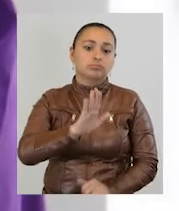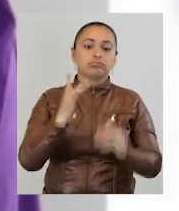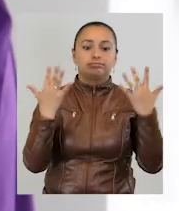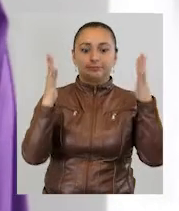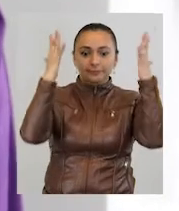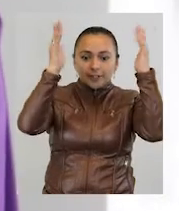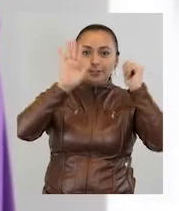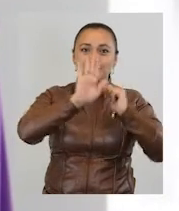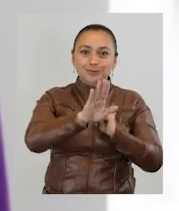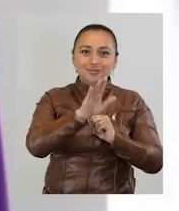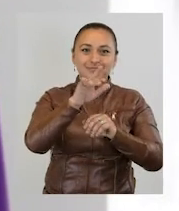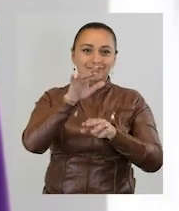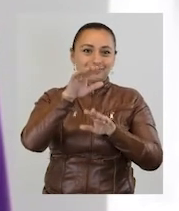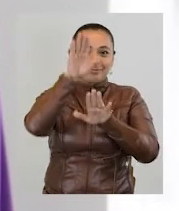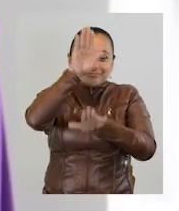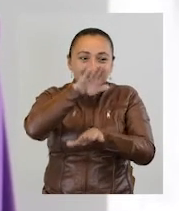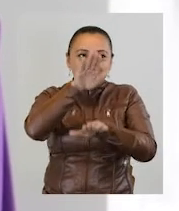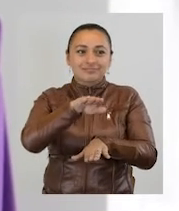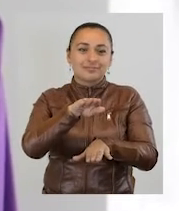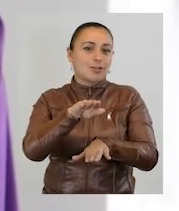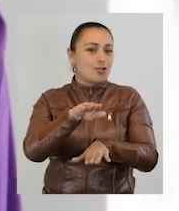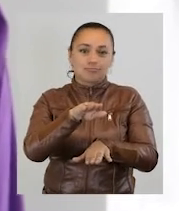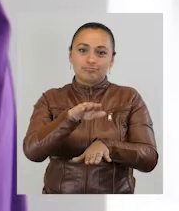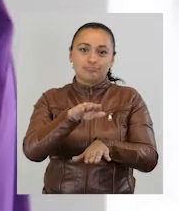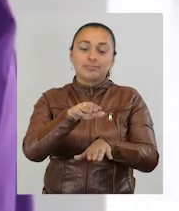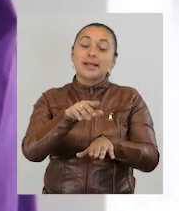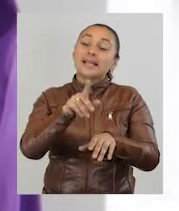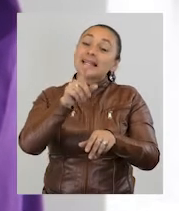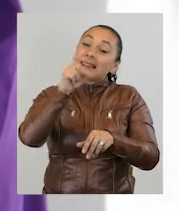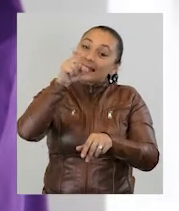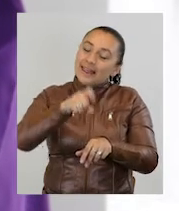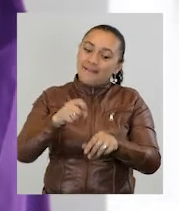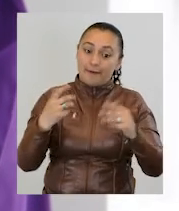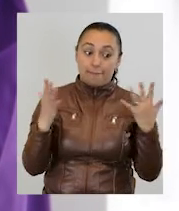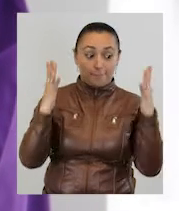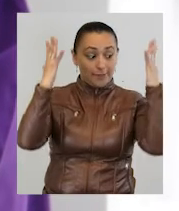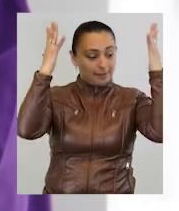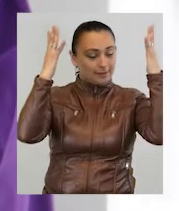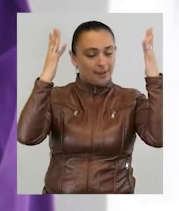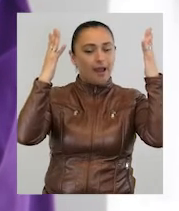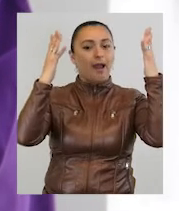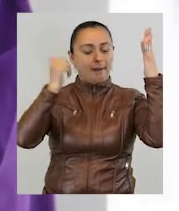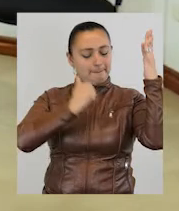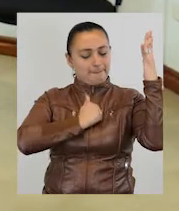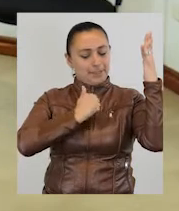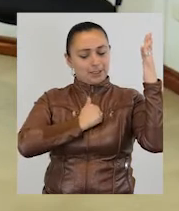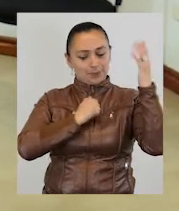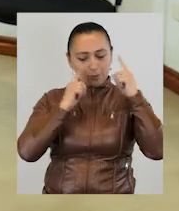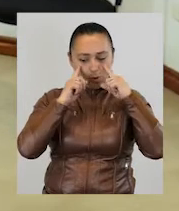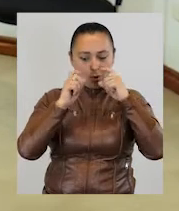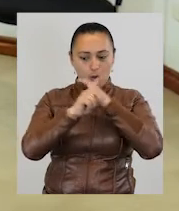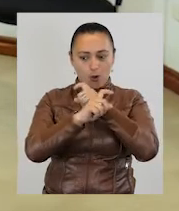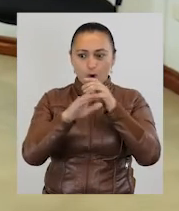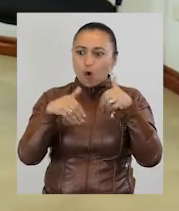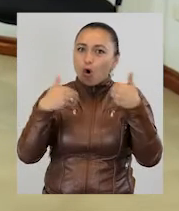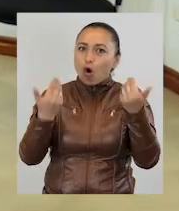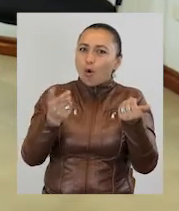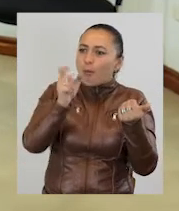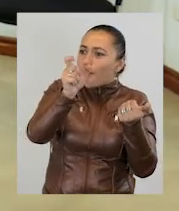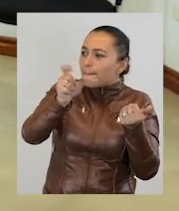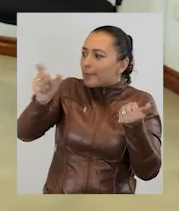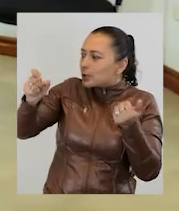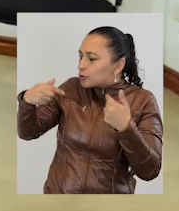No es que esté mal la fiesta, sino que la fiesta nos debe comprometer a descubrir